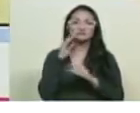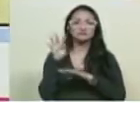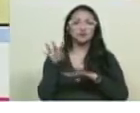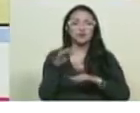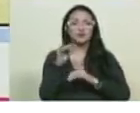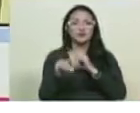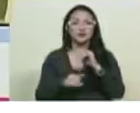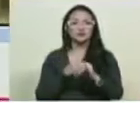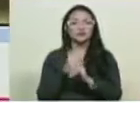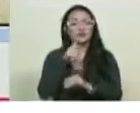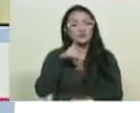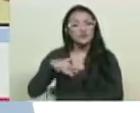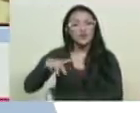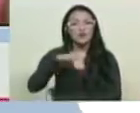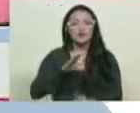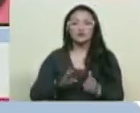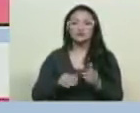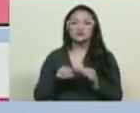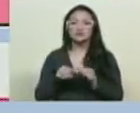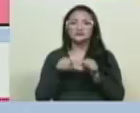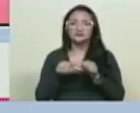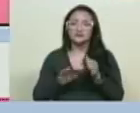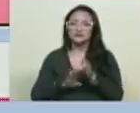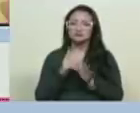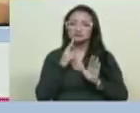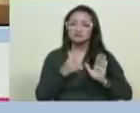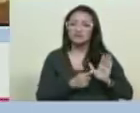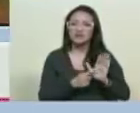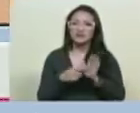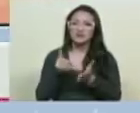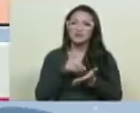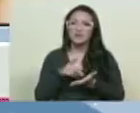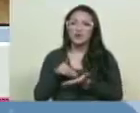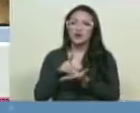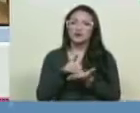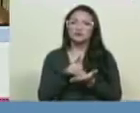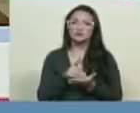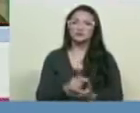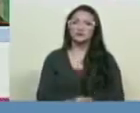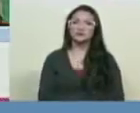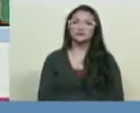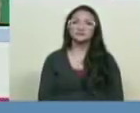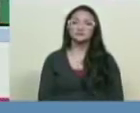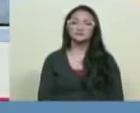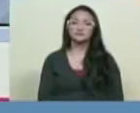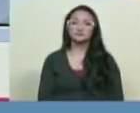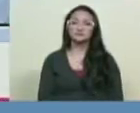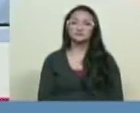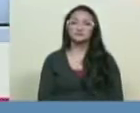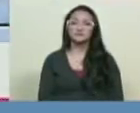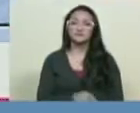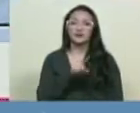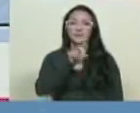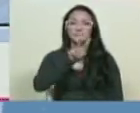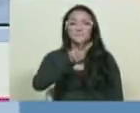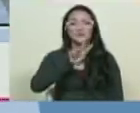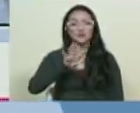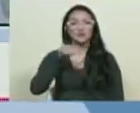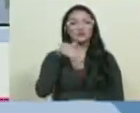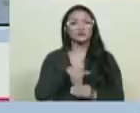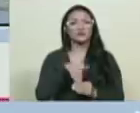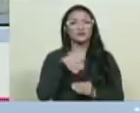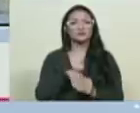el pueblo venezolano sigue saliendo dando demostración de democracia participativa y protagonista. 24 elecciones. Esta es